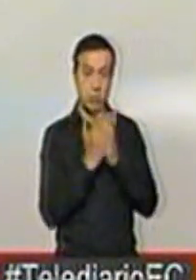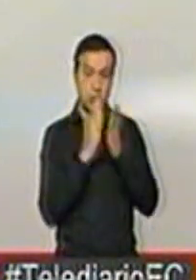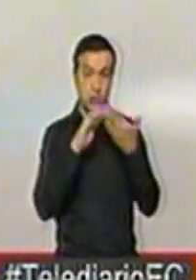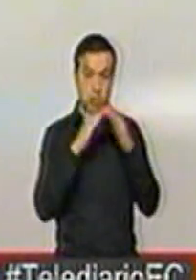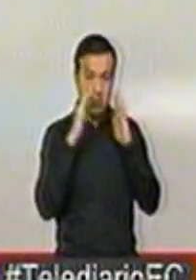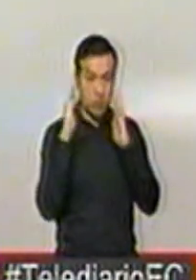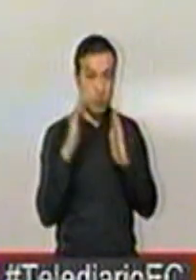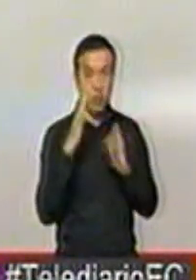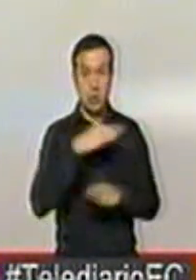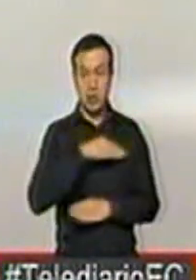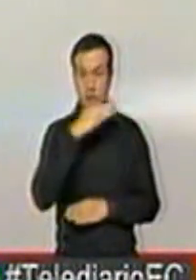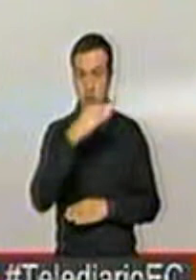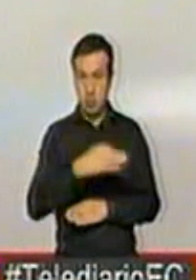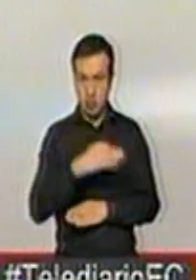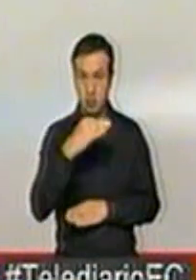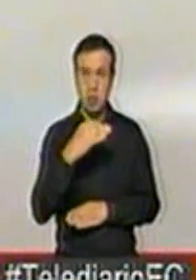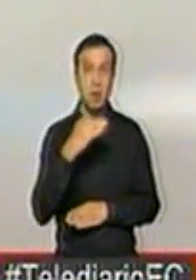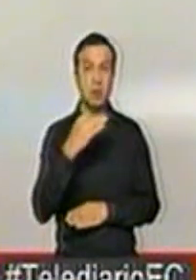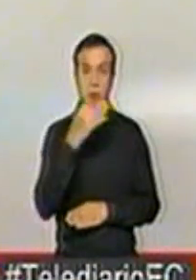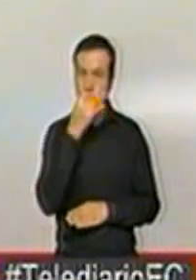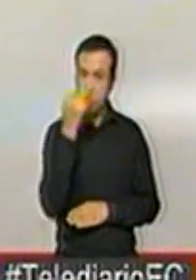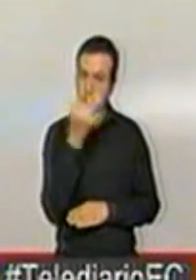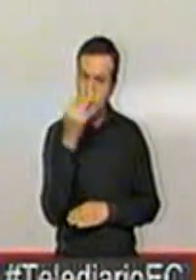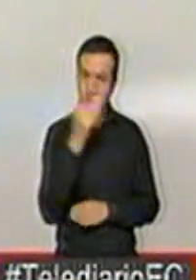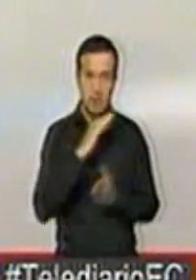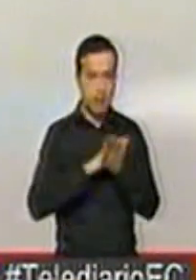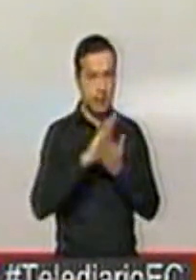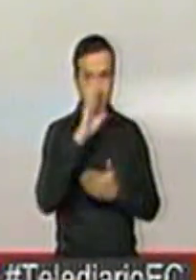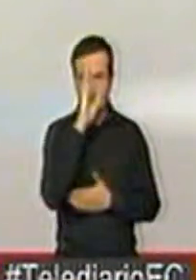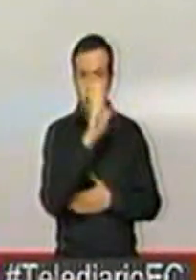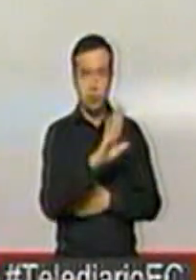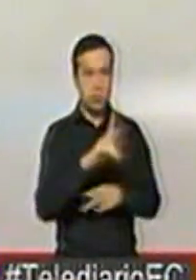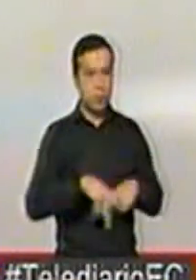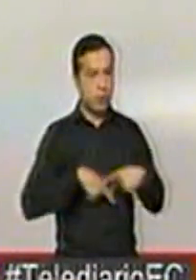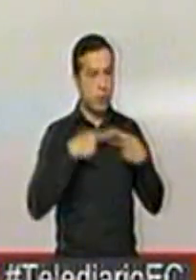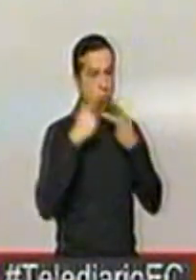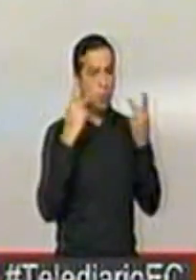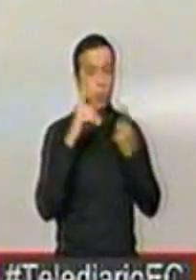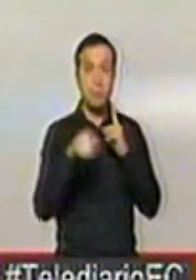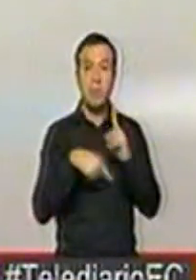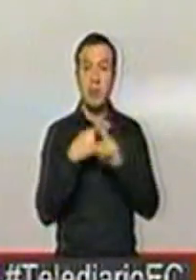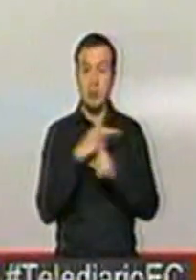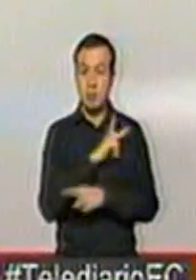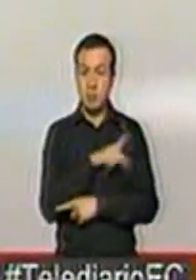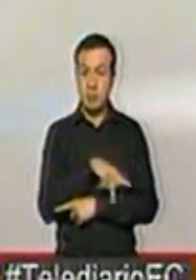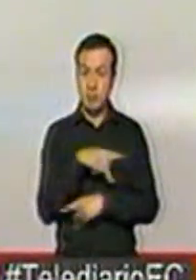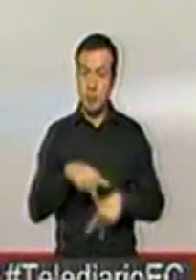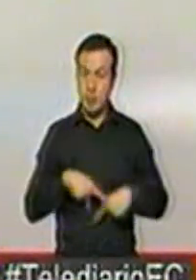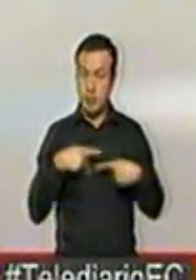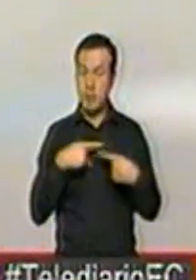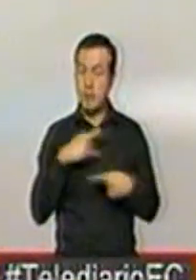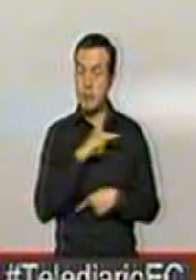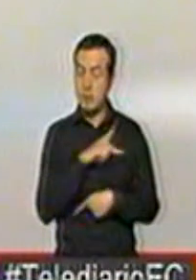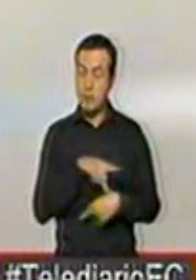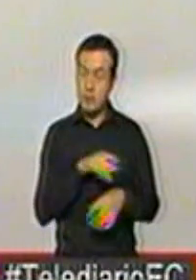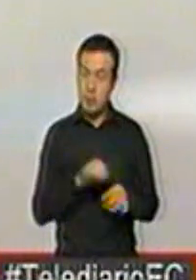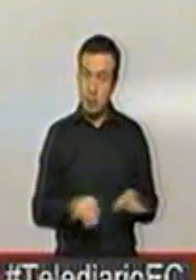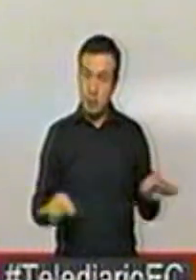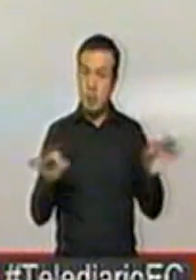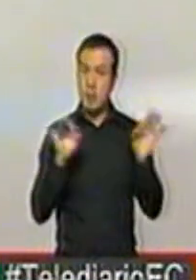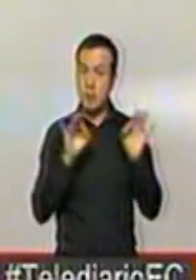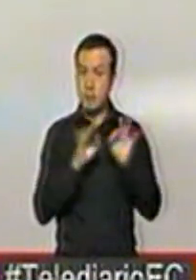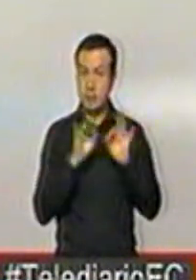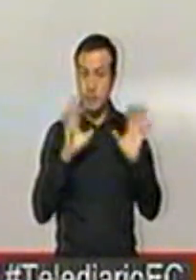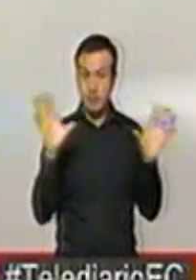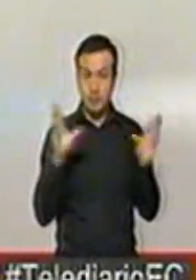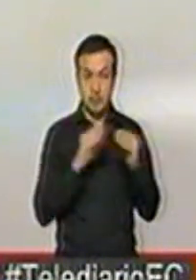ética pero y probidad no solamente en su vida pública sino también en su vida privada eso es fundamental con esa con estas